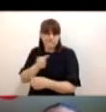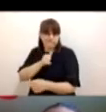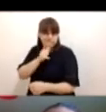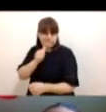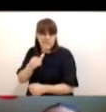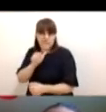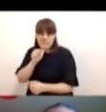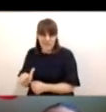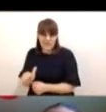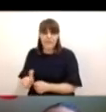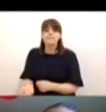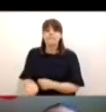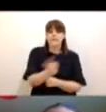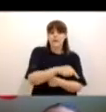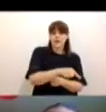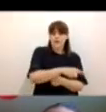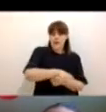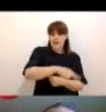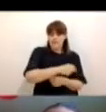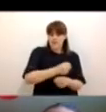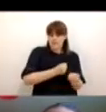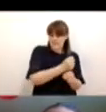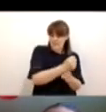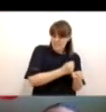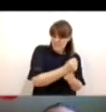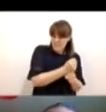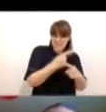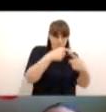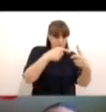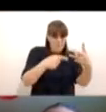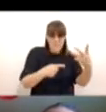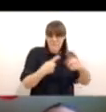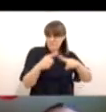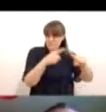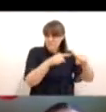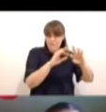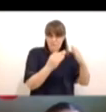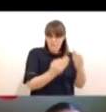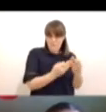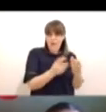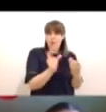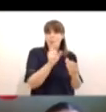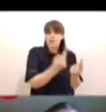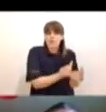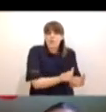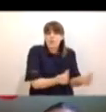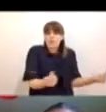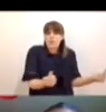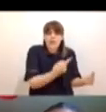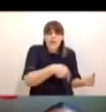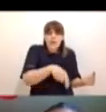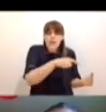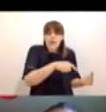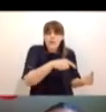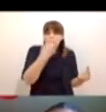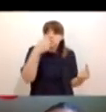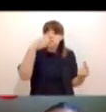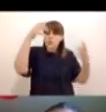los jóvenes que habían sufrido maltrato diferentes tipos de maltrato durante su infancia tenían muchísima menos